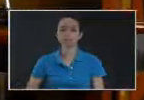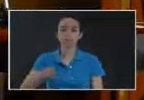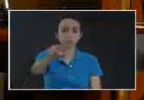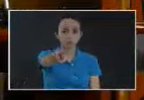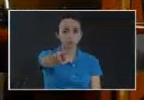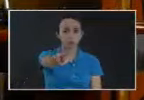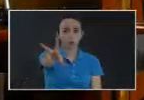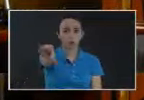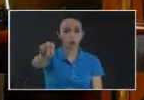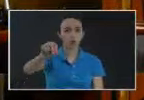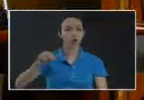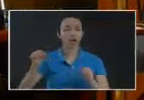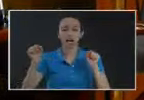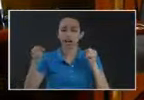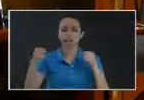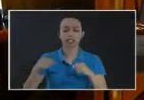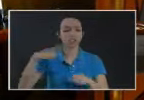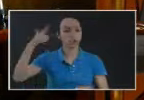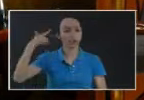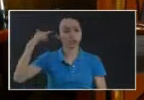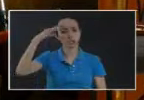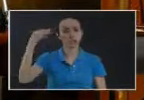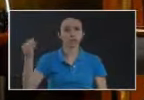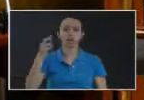locuras porque papá no viene.